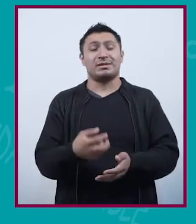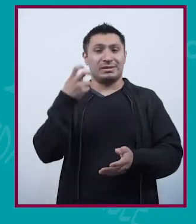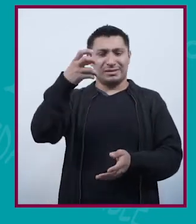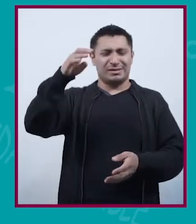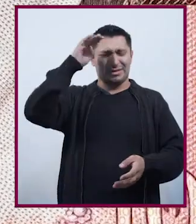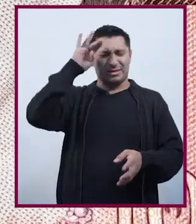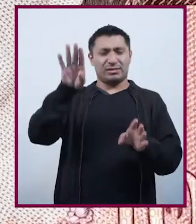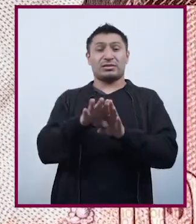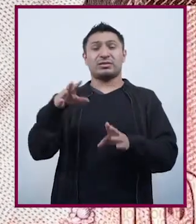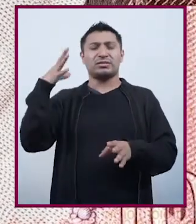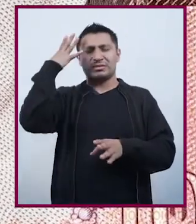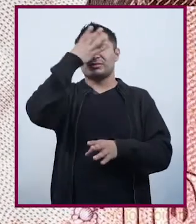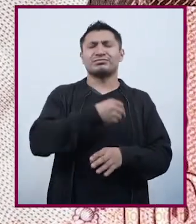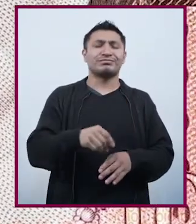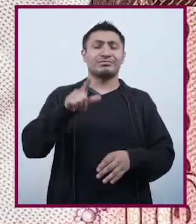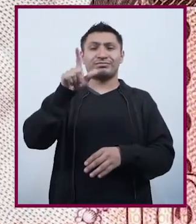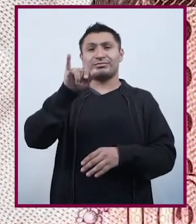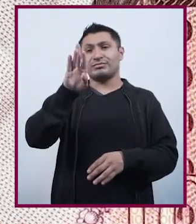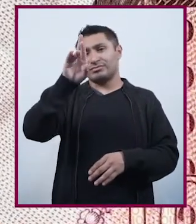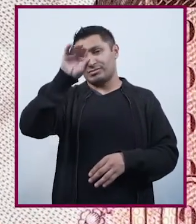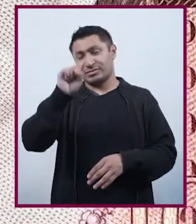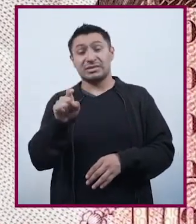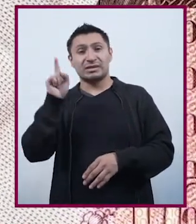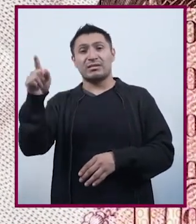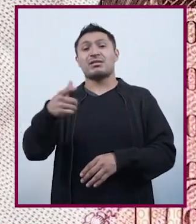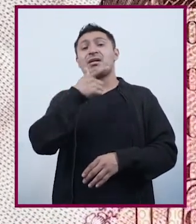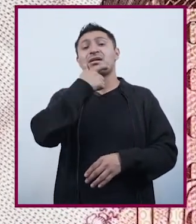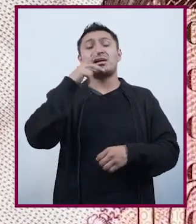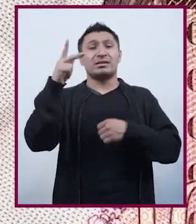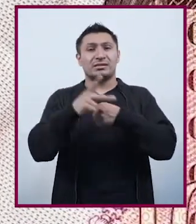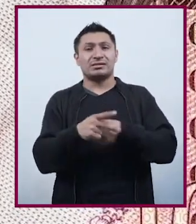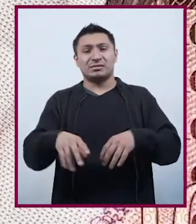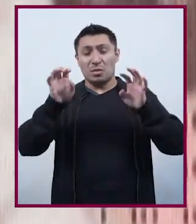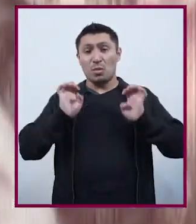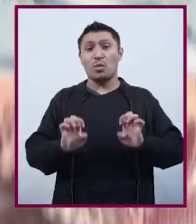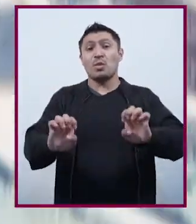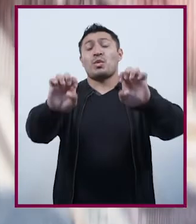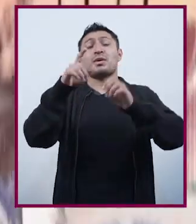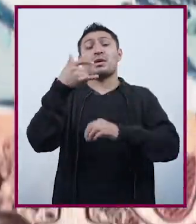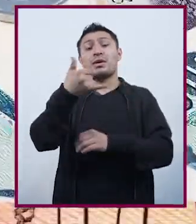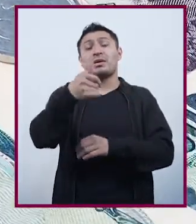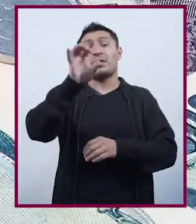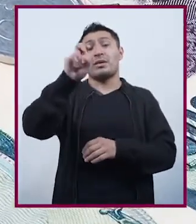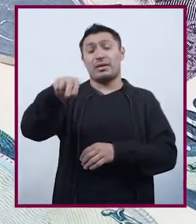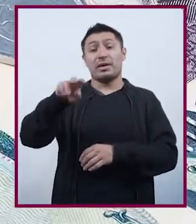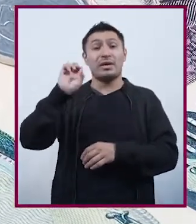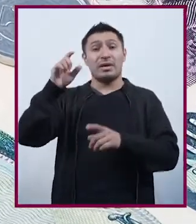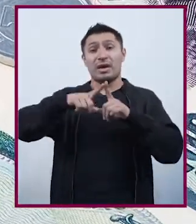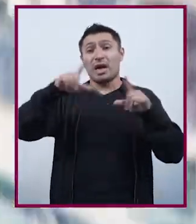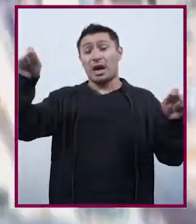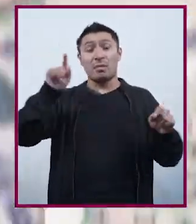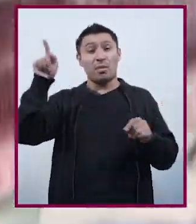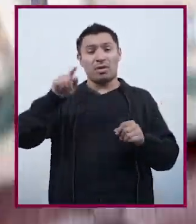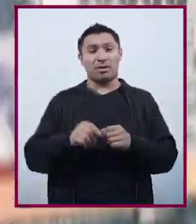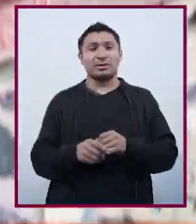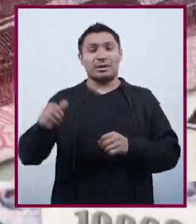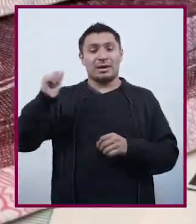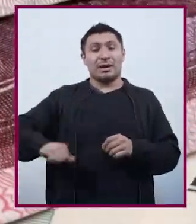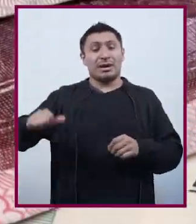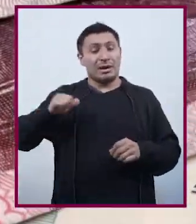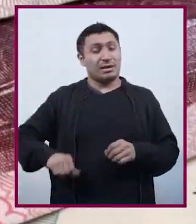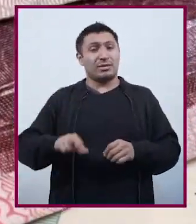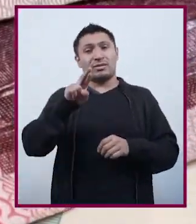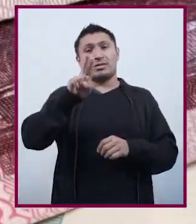aguacates. Esto nos deja pensando en las bonitas libras esterlinas de Inglaterra, el elegante yen japonés,